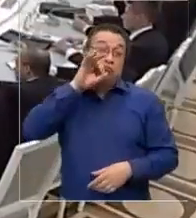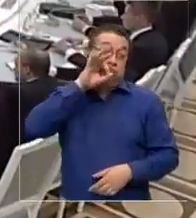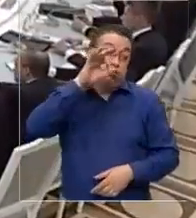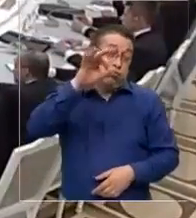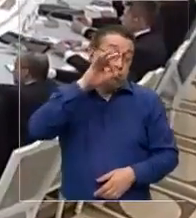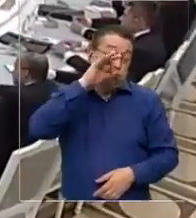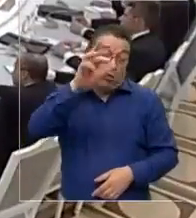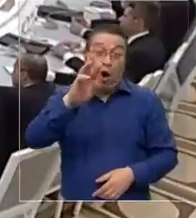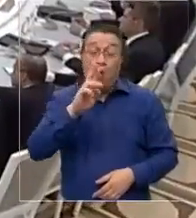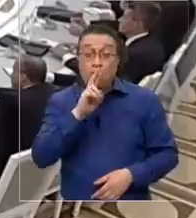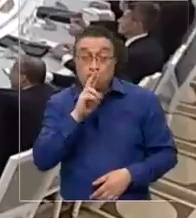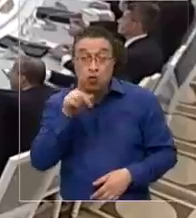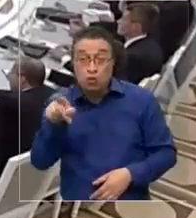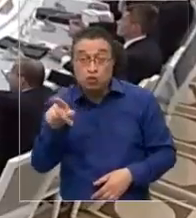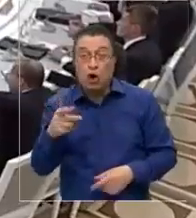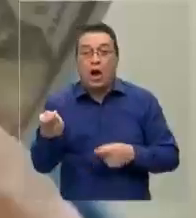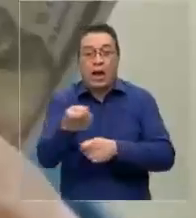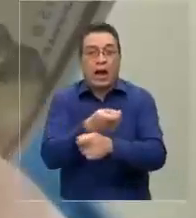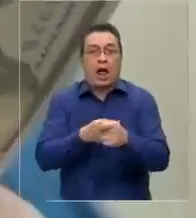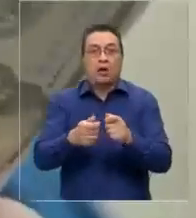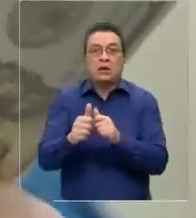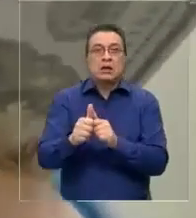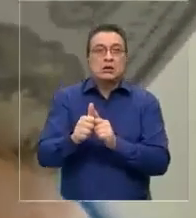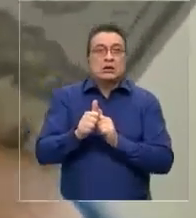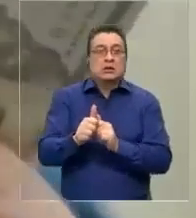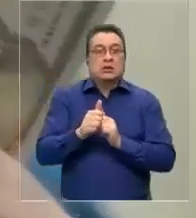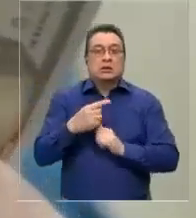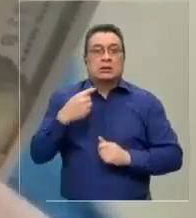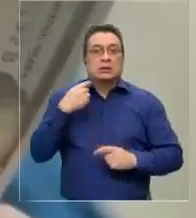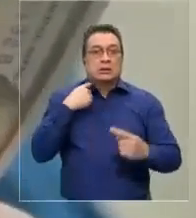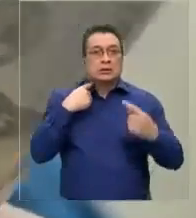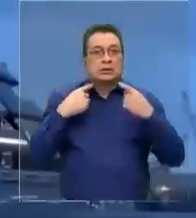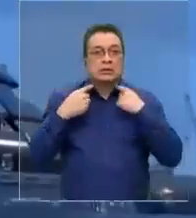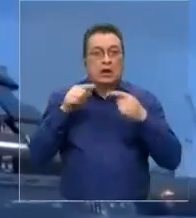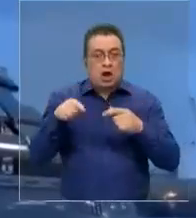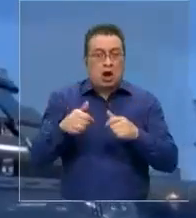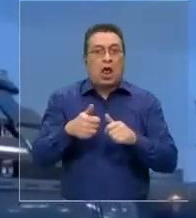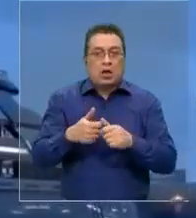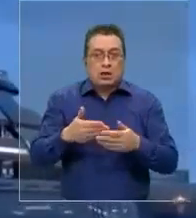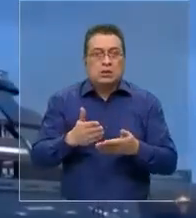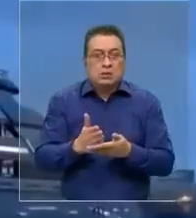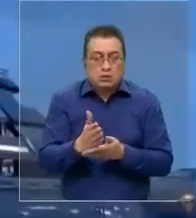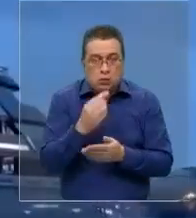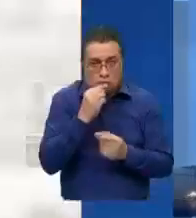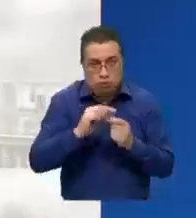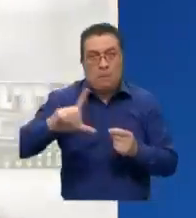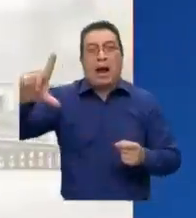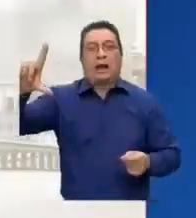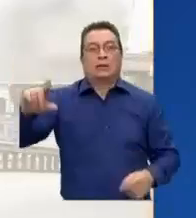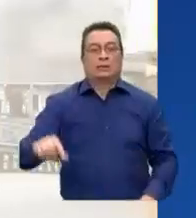rusos ven cómo la presión económica está haciendo efectos y recién está comenzando.